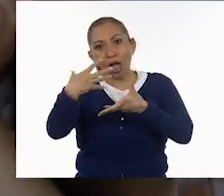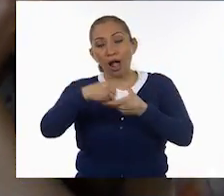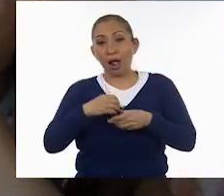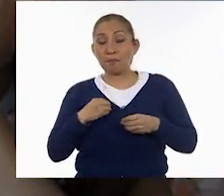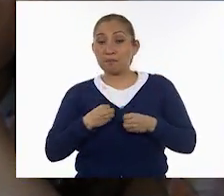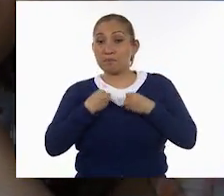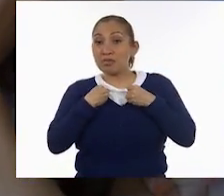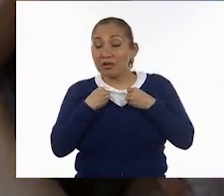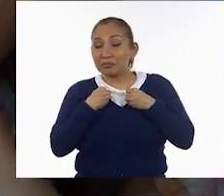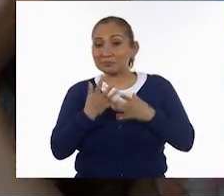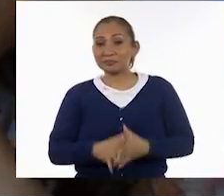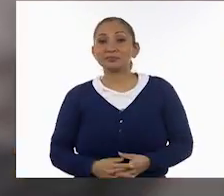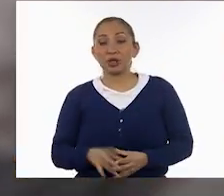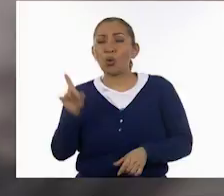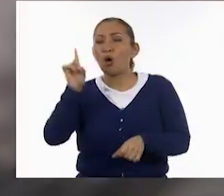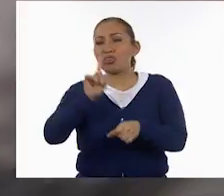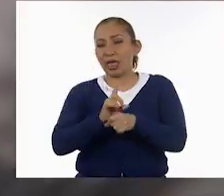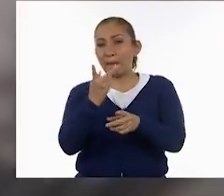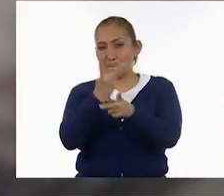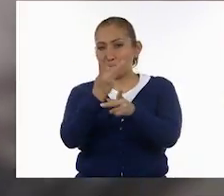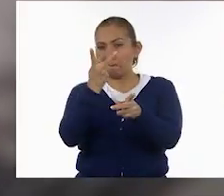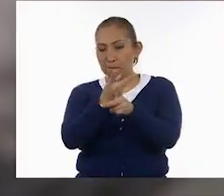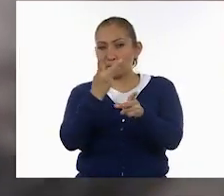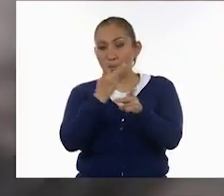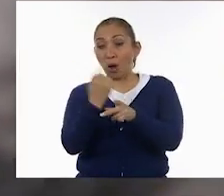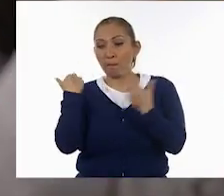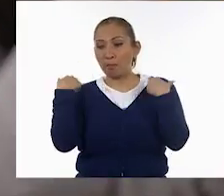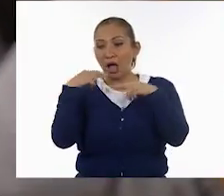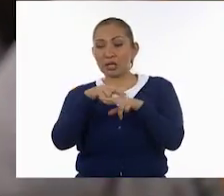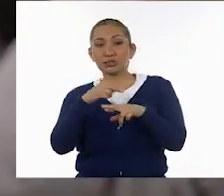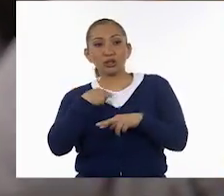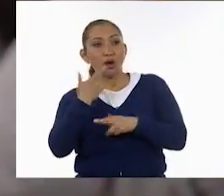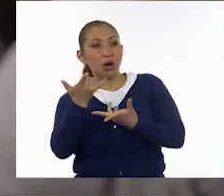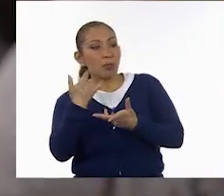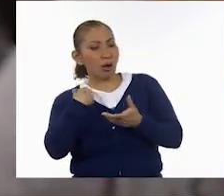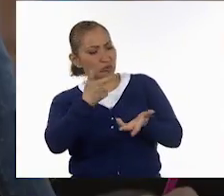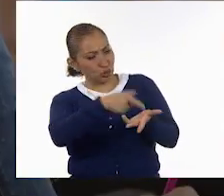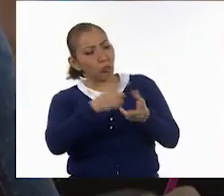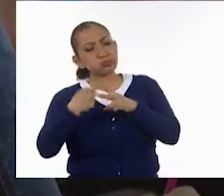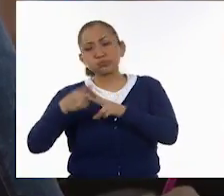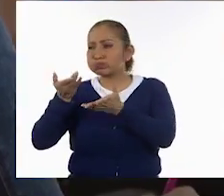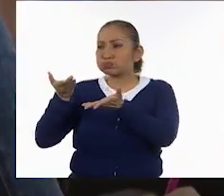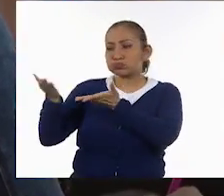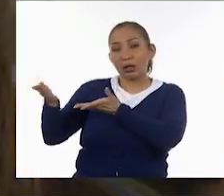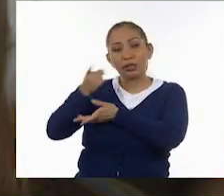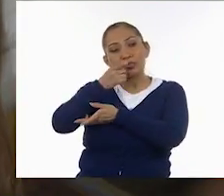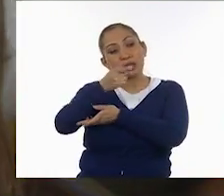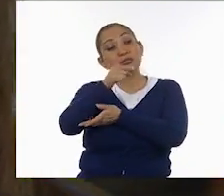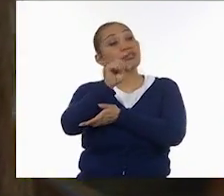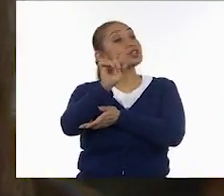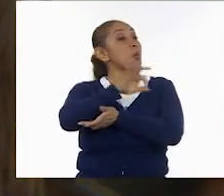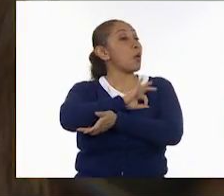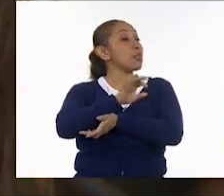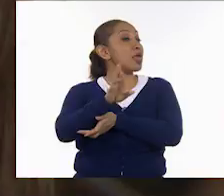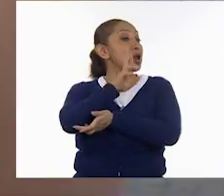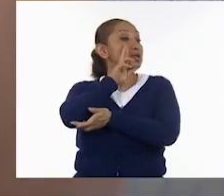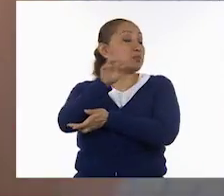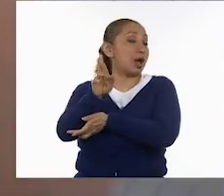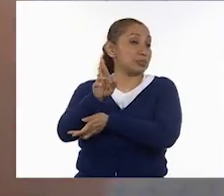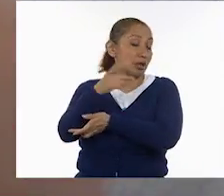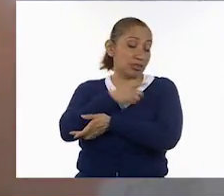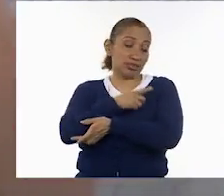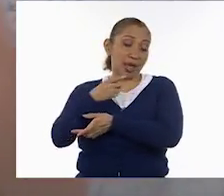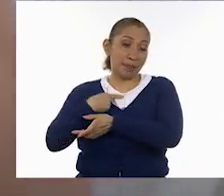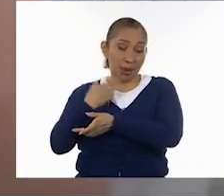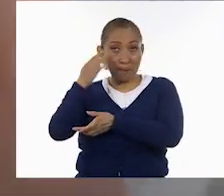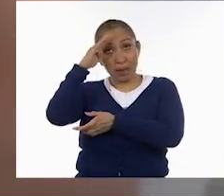camino. Un día en la preparatoria, un maestro nos retó a resolver un algoritmo y nos dijo, si alguien lo puede resolver,